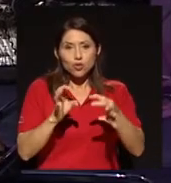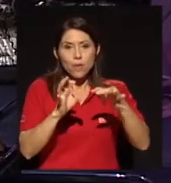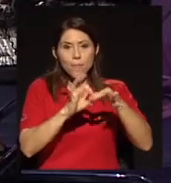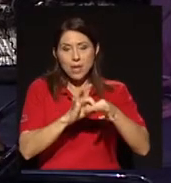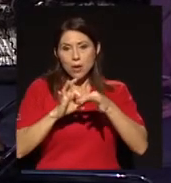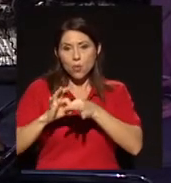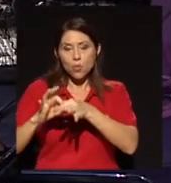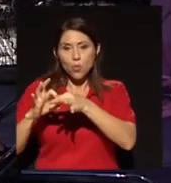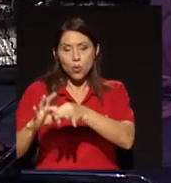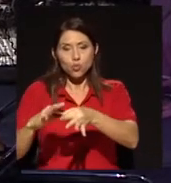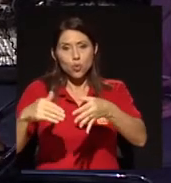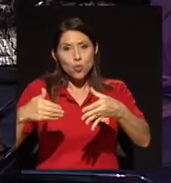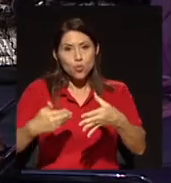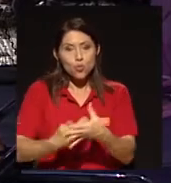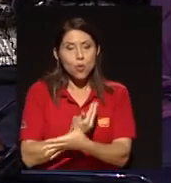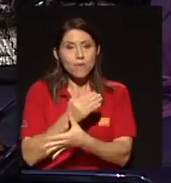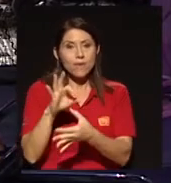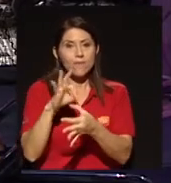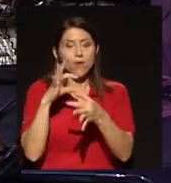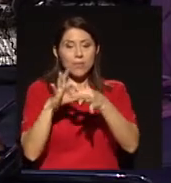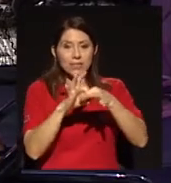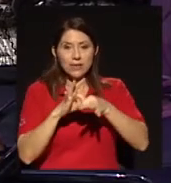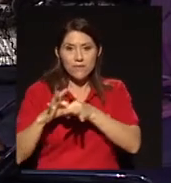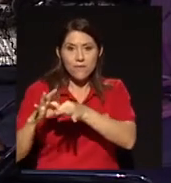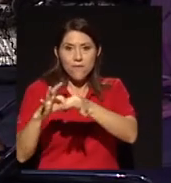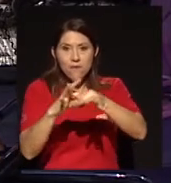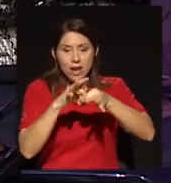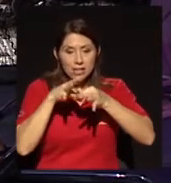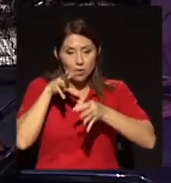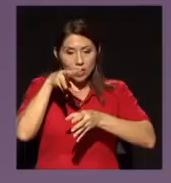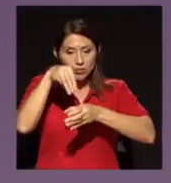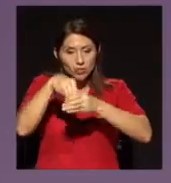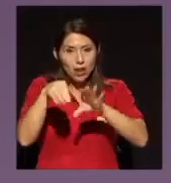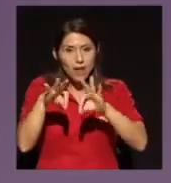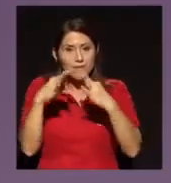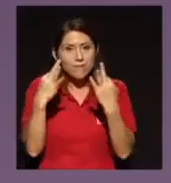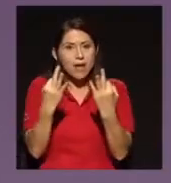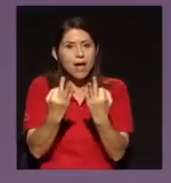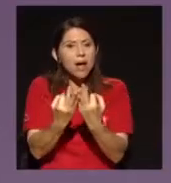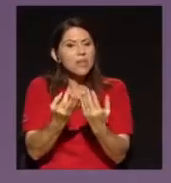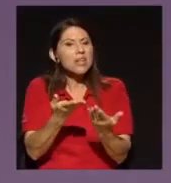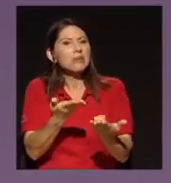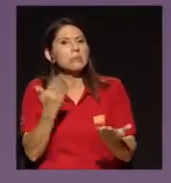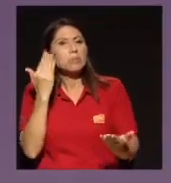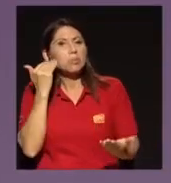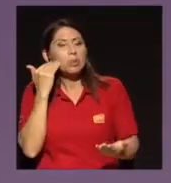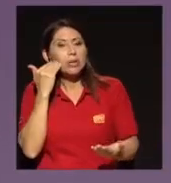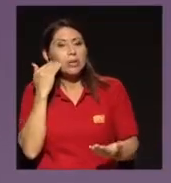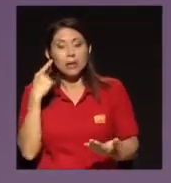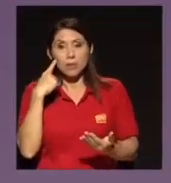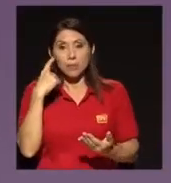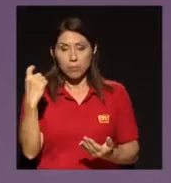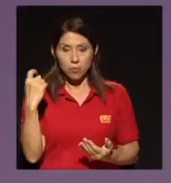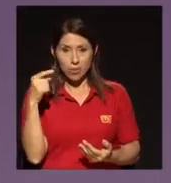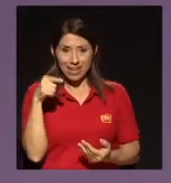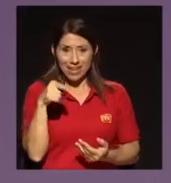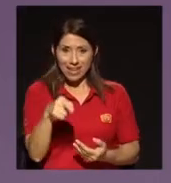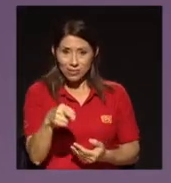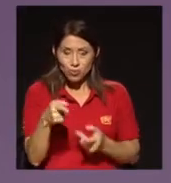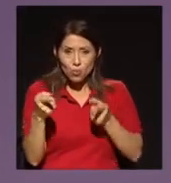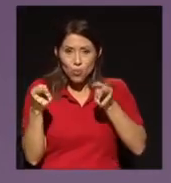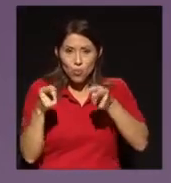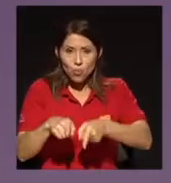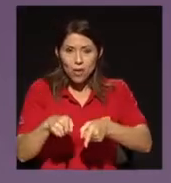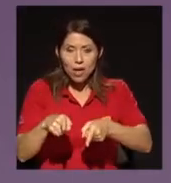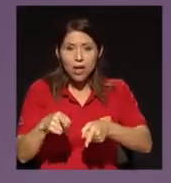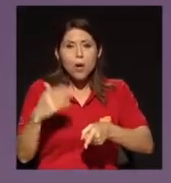de relacionarnos, uh-huh, al interior de la familia. ¿Y por qué digo eso? Bueno, porque está dado en parte por los cambios que